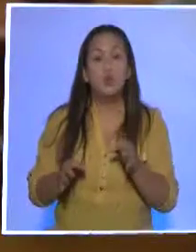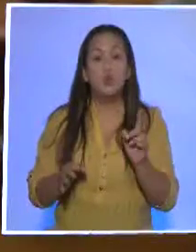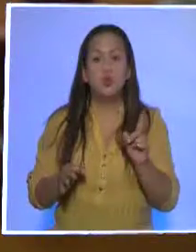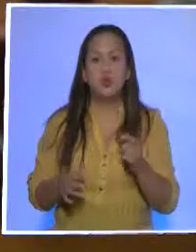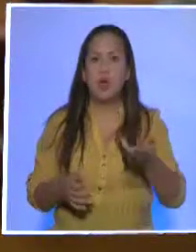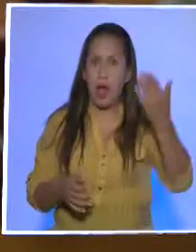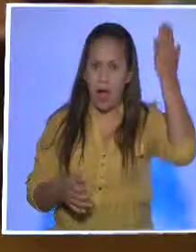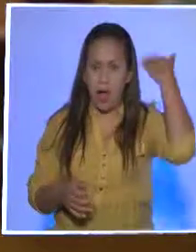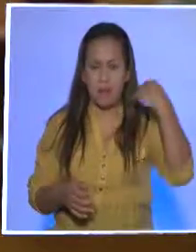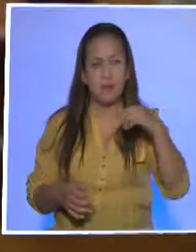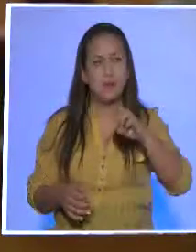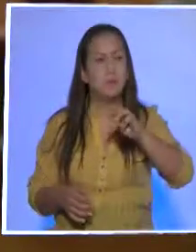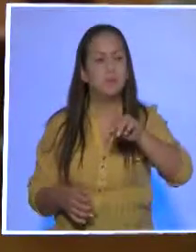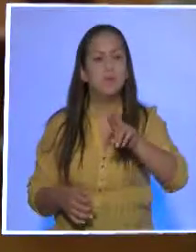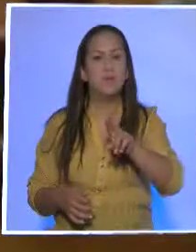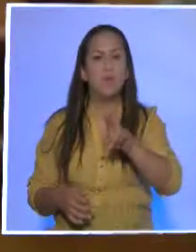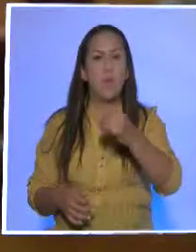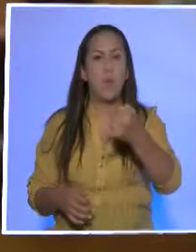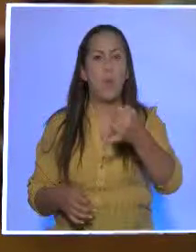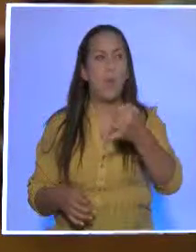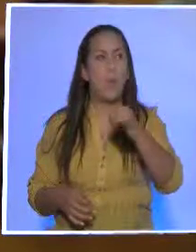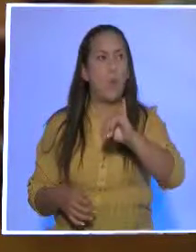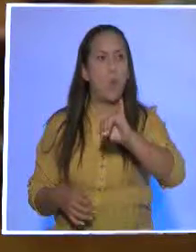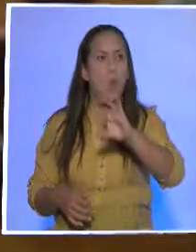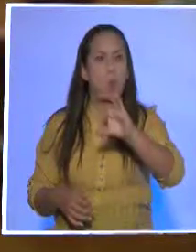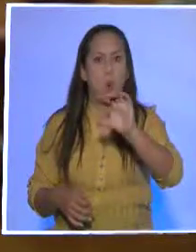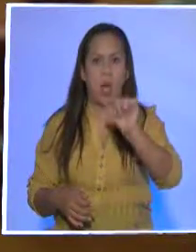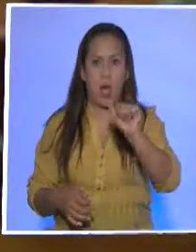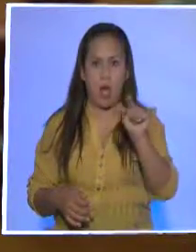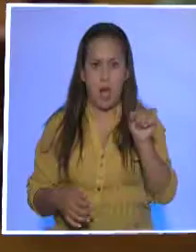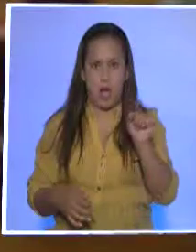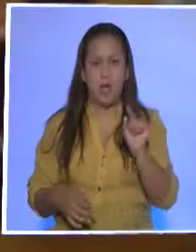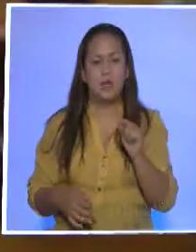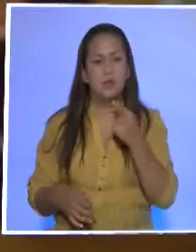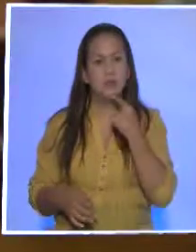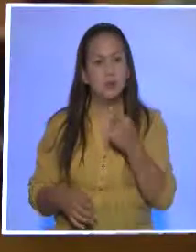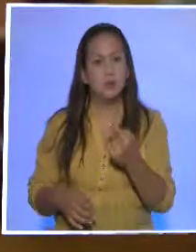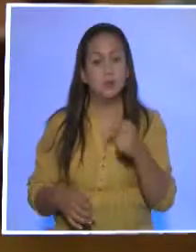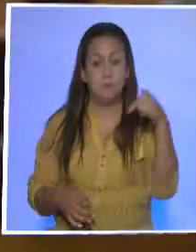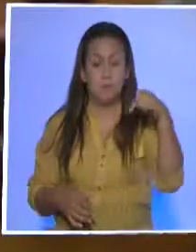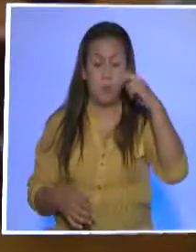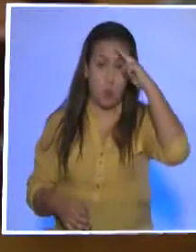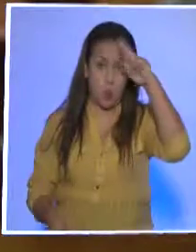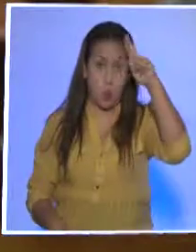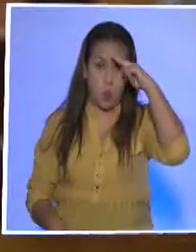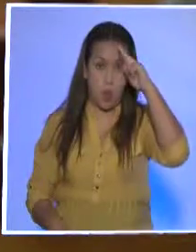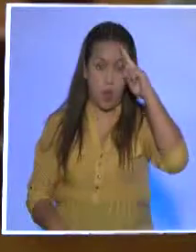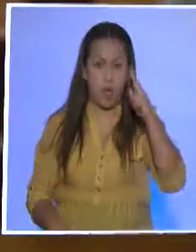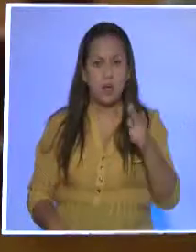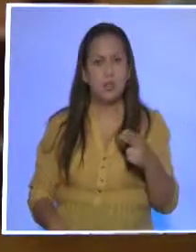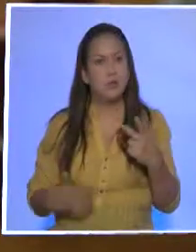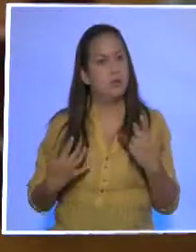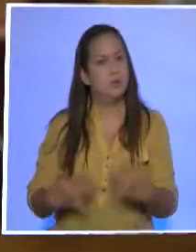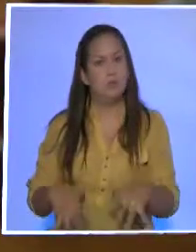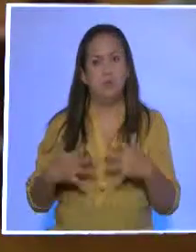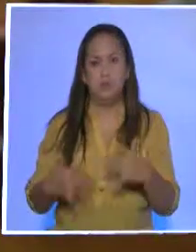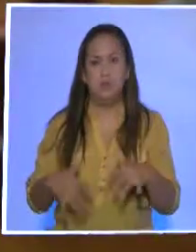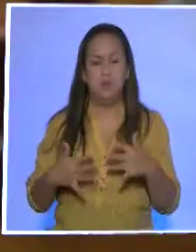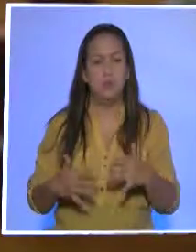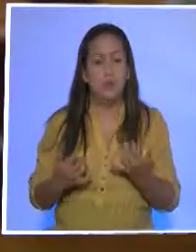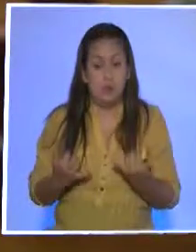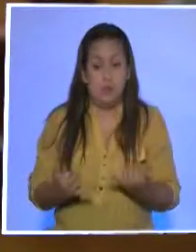pepe mujica nos estamos metiendo en el corazón del capitalismo en el caso de uruguay hoy mismo estamos